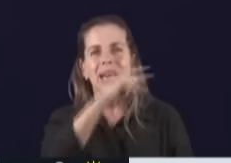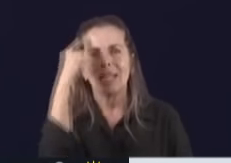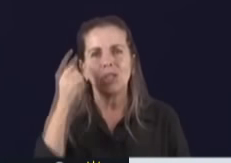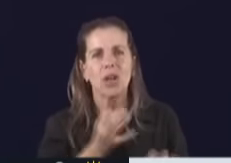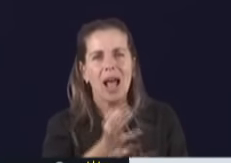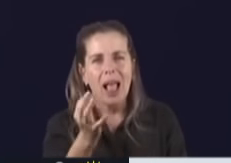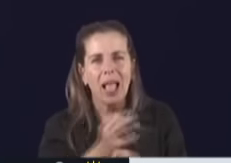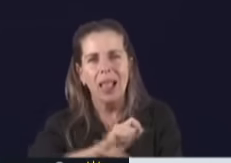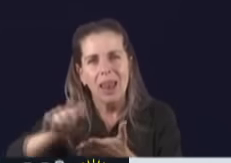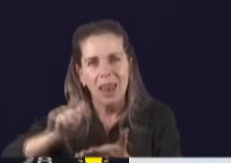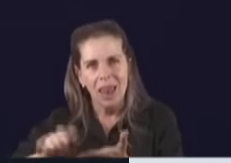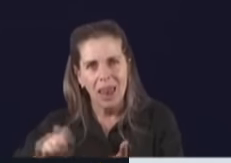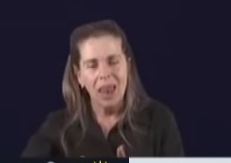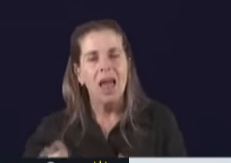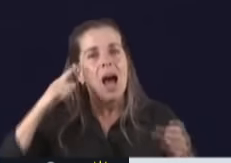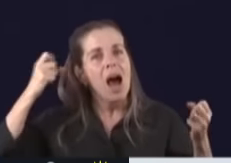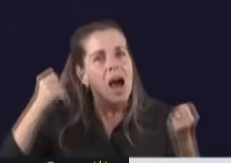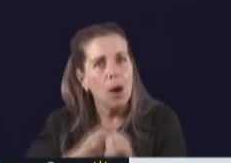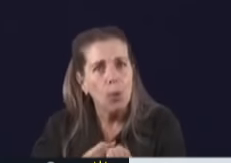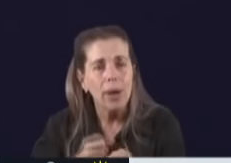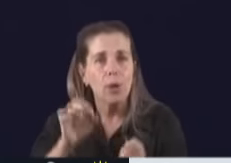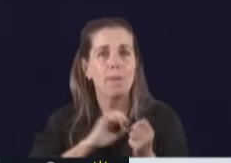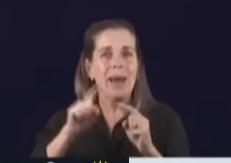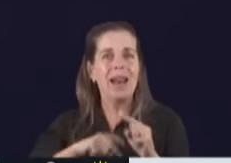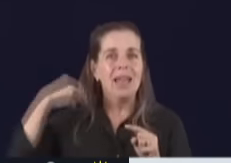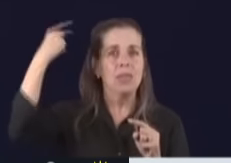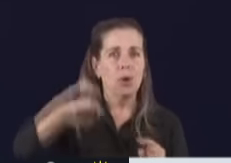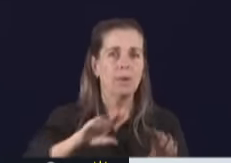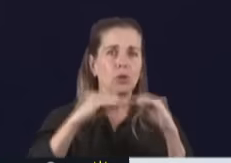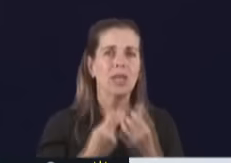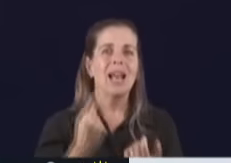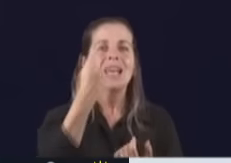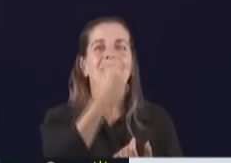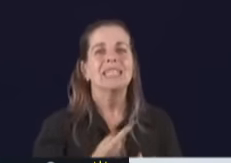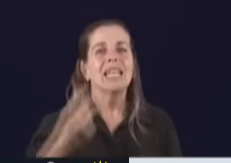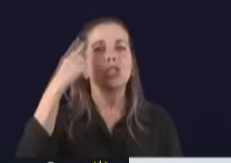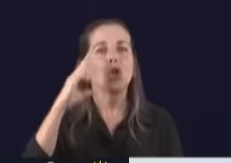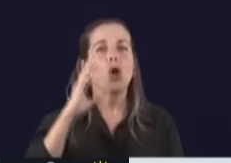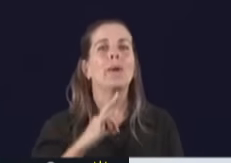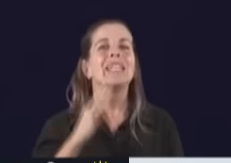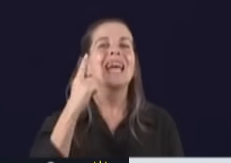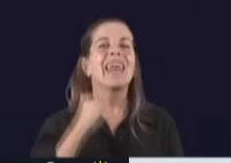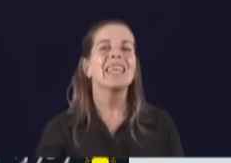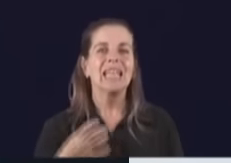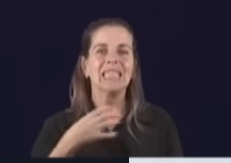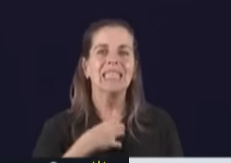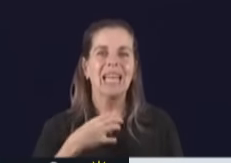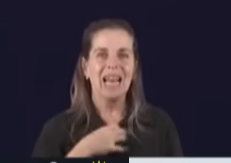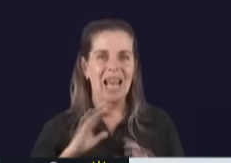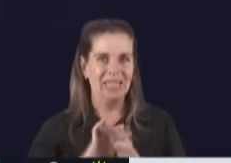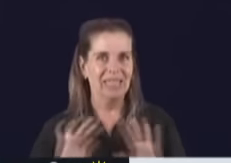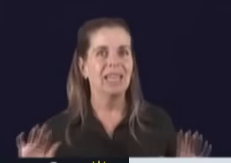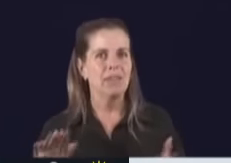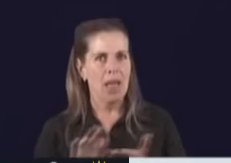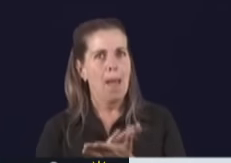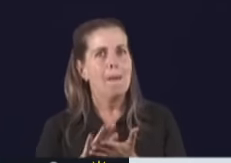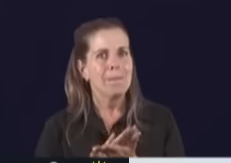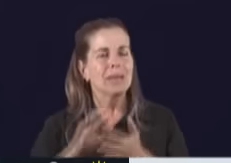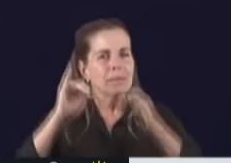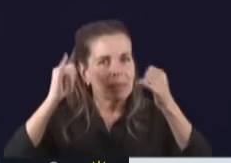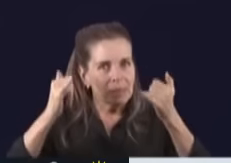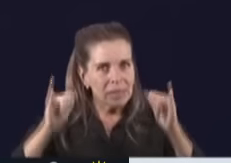acordaron 190 días de clase para el año 2026, al tiempo de disponer de un mínimo de horas de